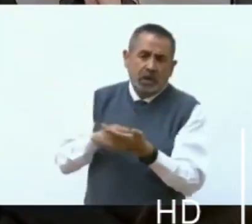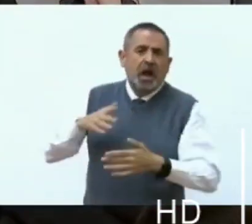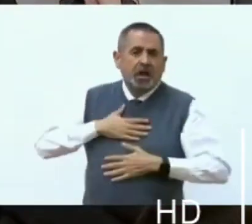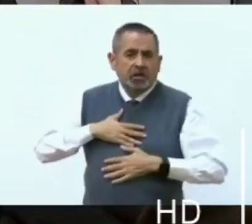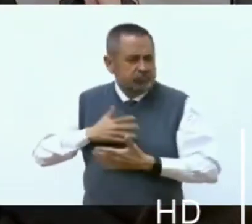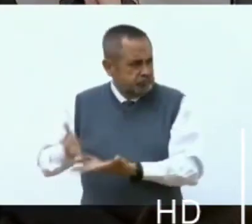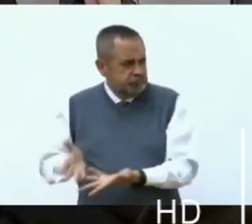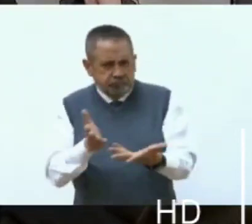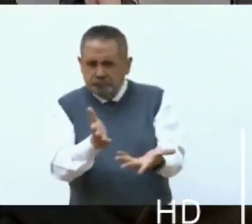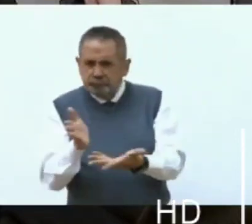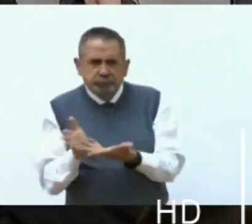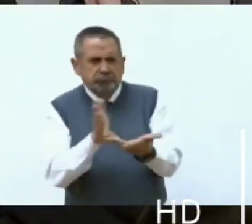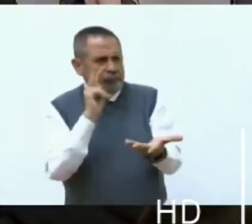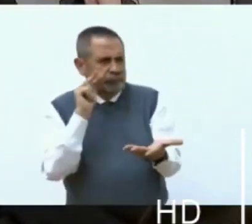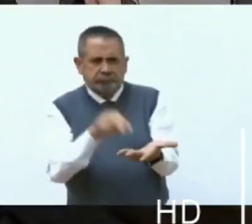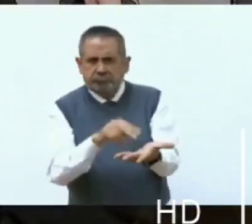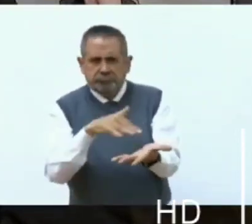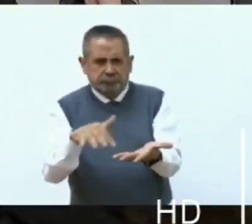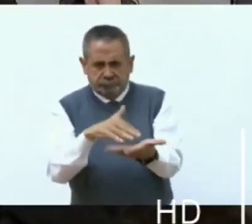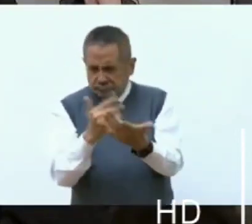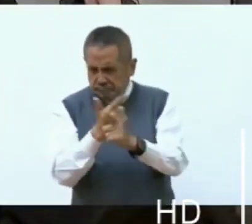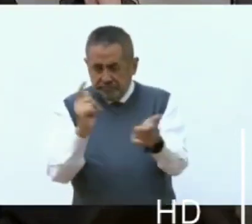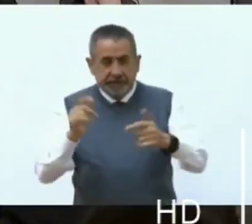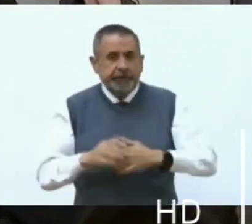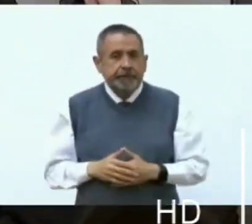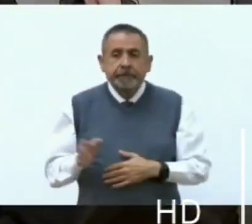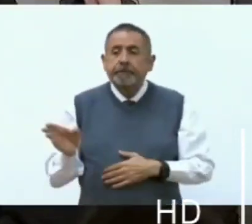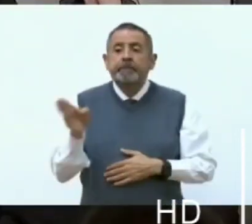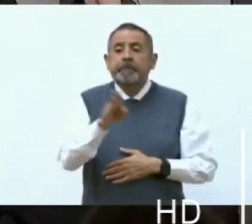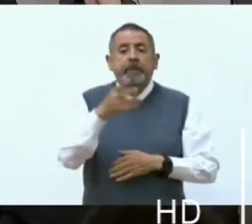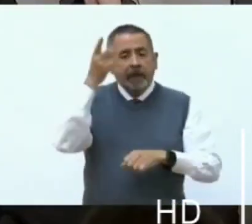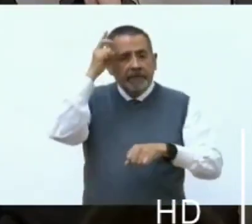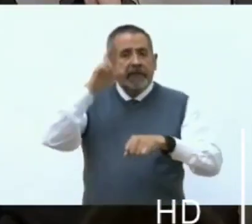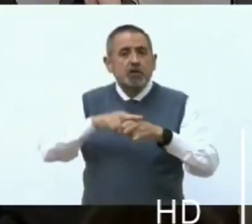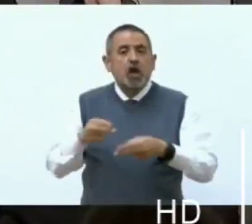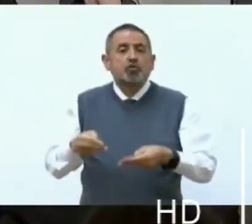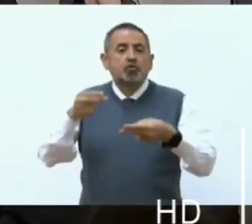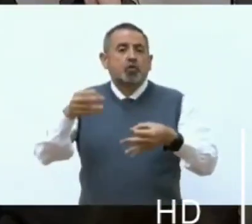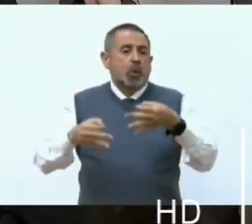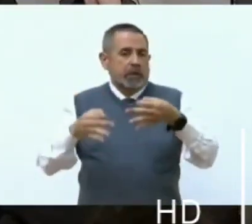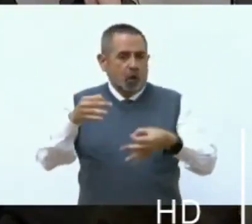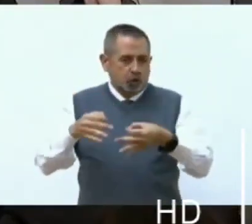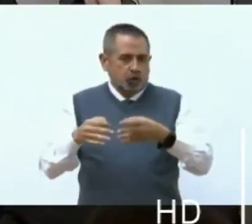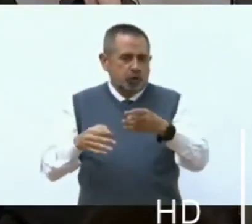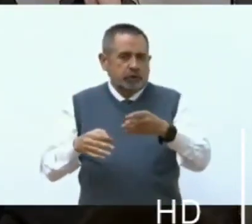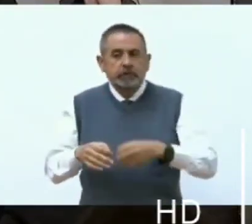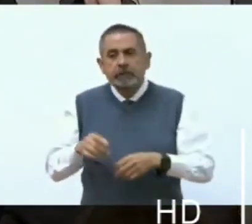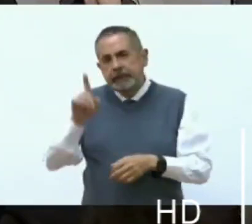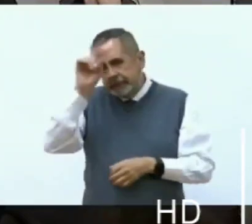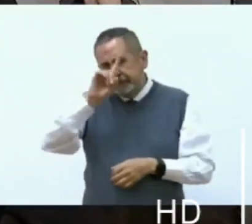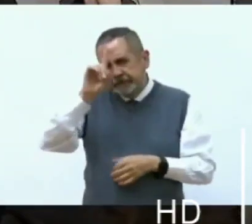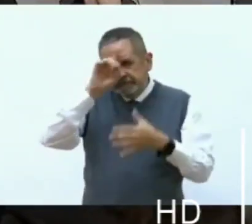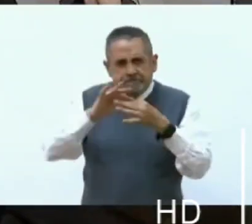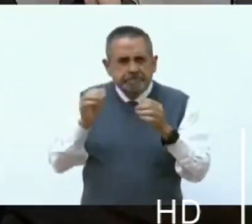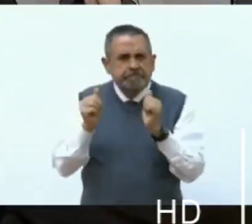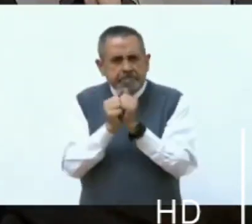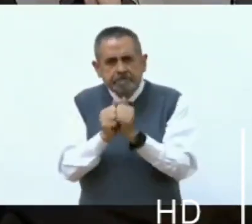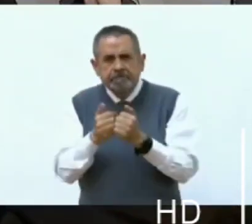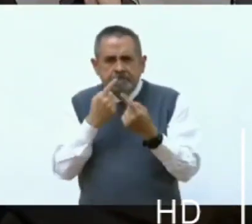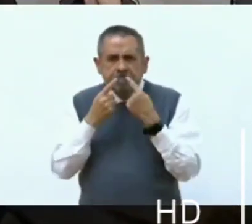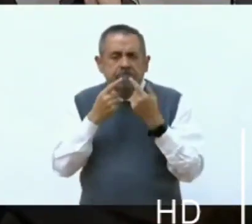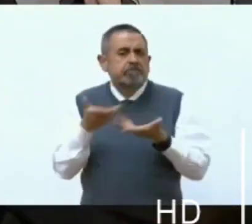nuestra institución. La Dirección de Asuntos Jurídicos tiene la función de asesorar y acompañar a